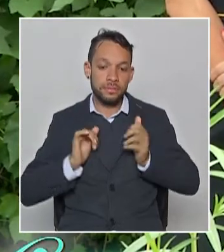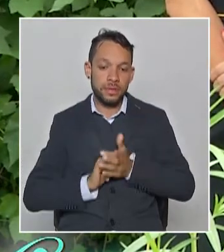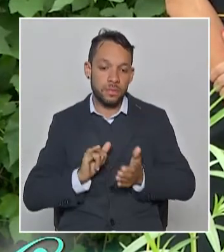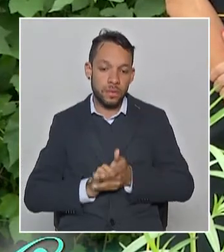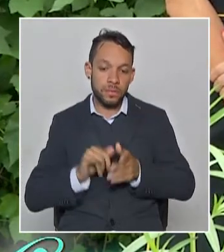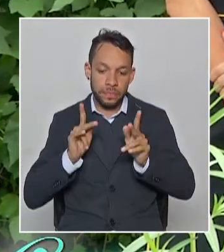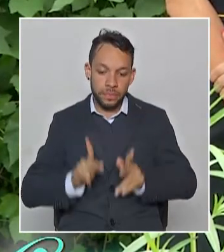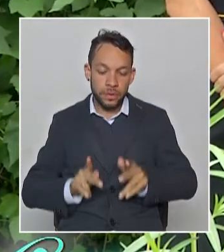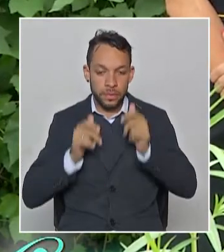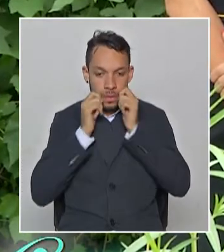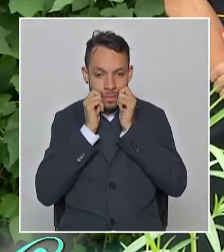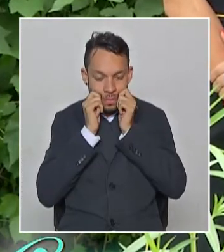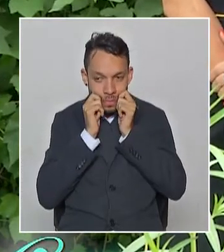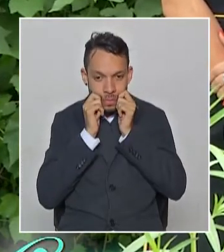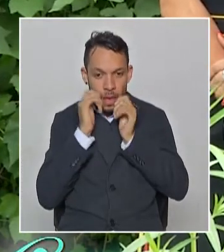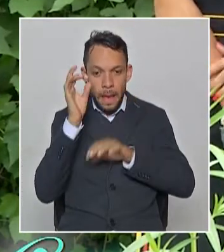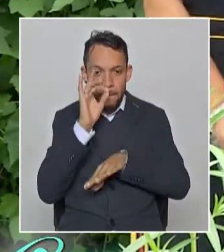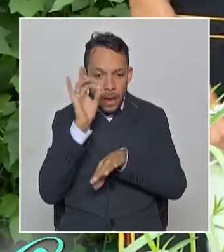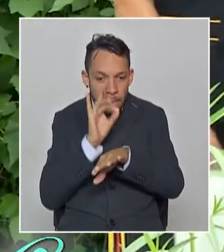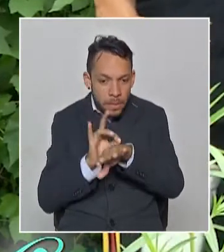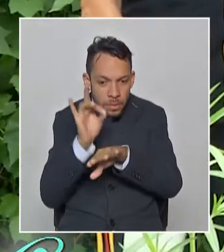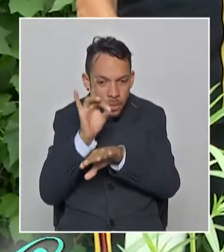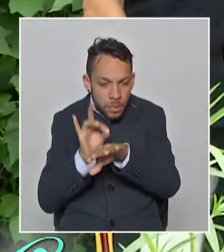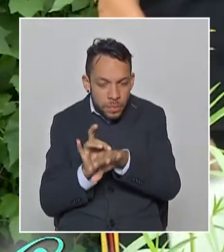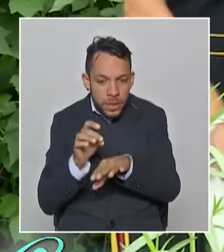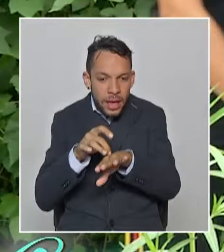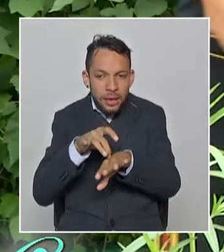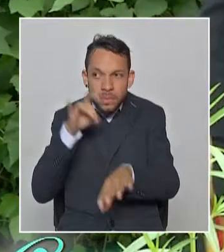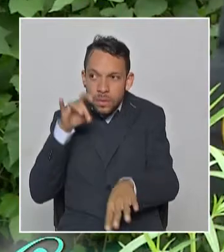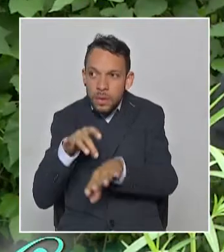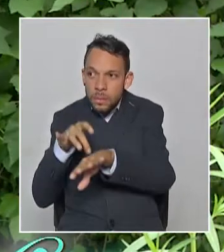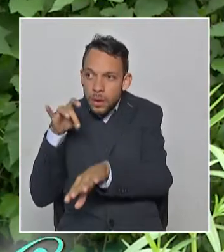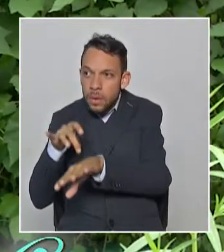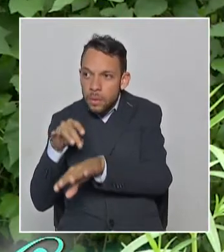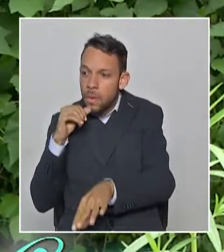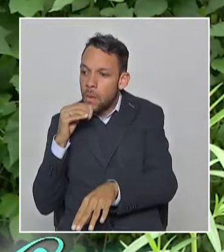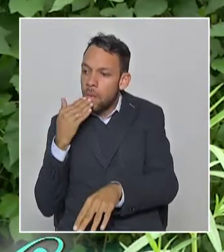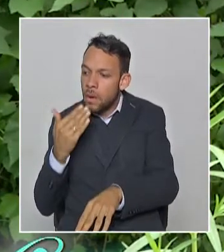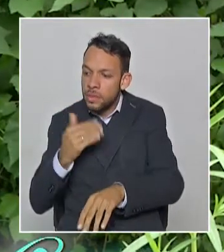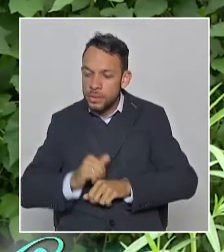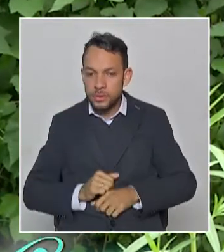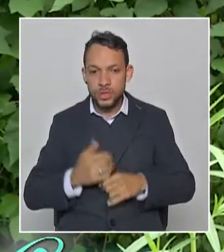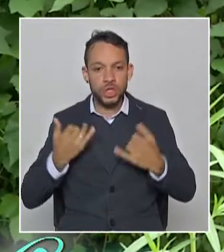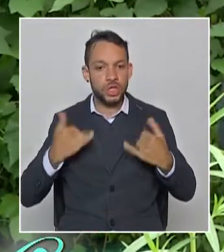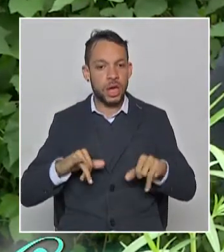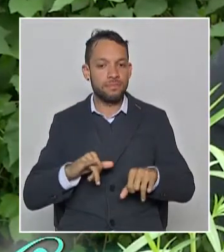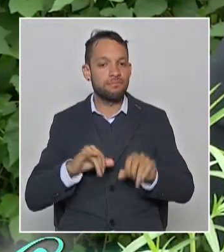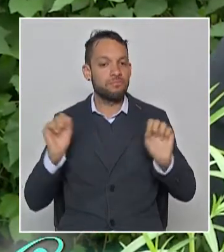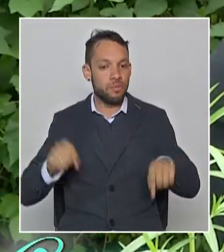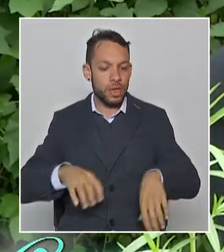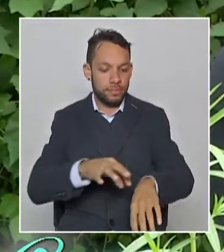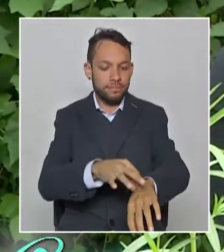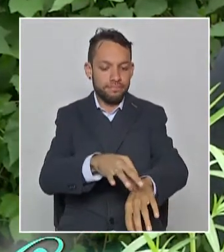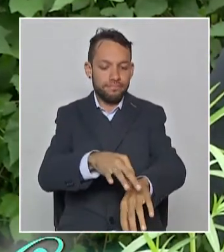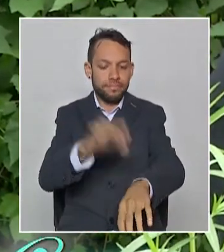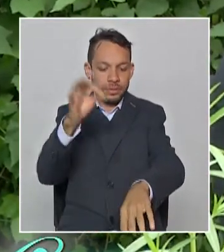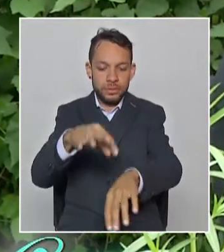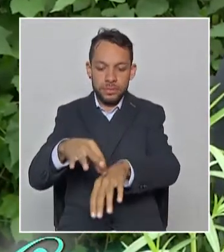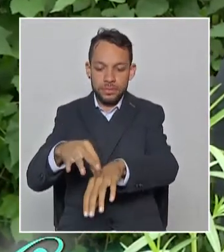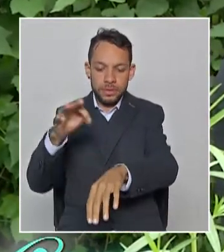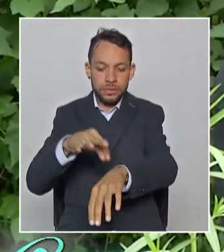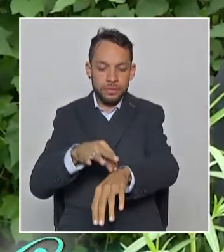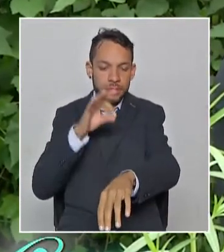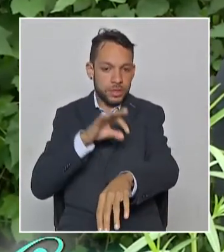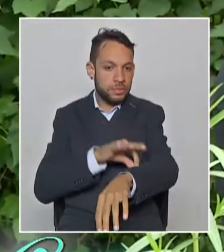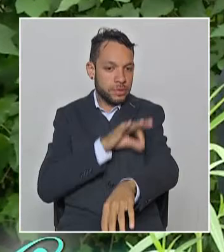estos casos la pitoxina. ¿Cuándo retiramos estos aguijones? Ya los podemos retirar. Ya inoculó lo que tenía que inocular